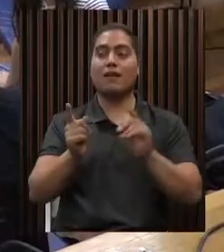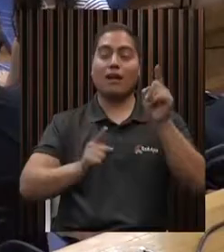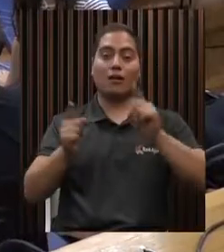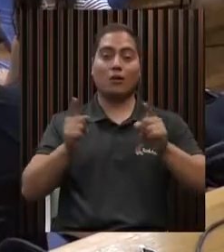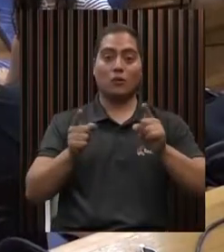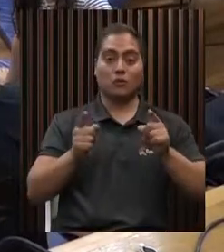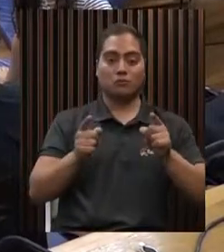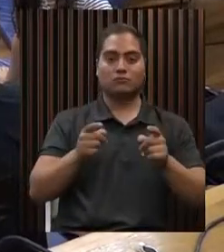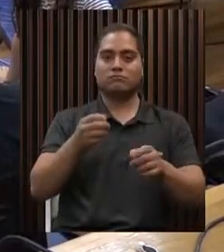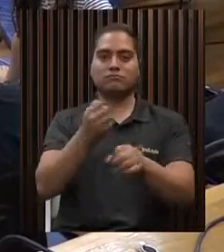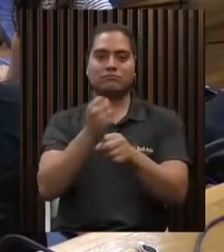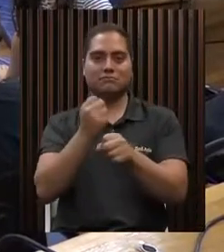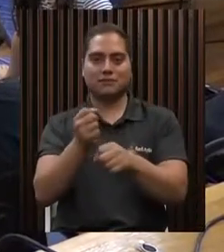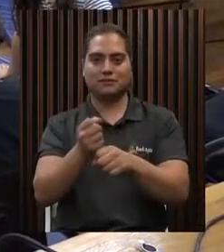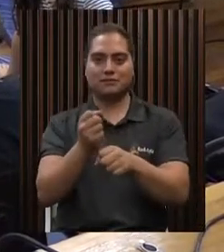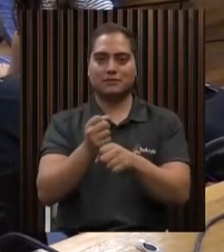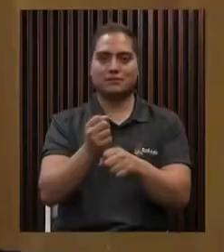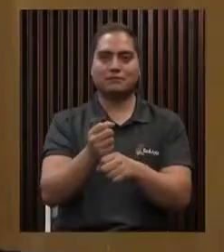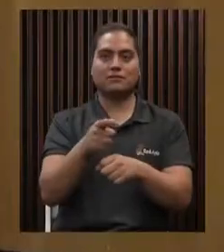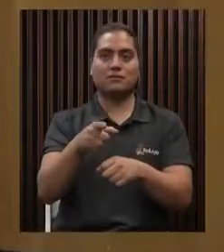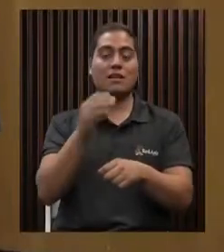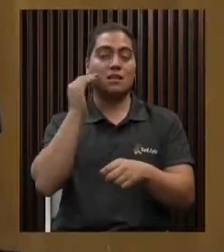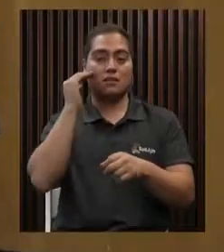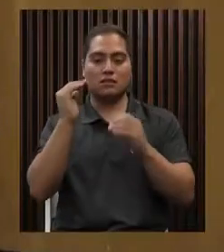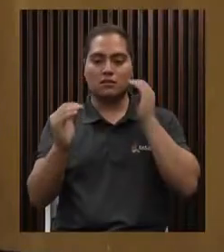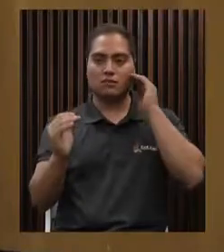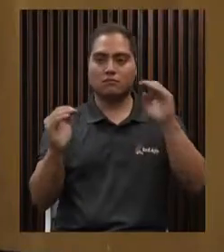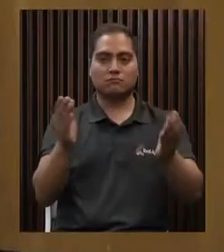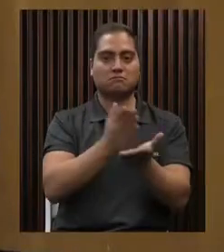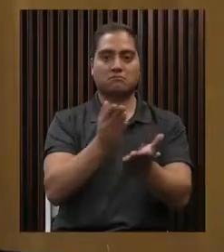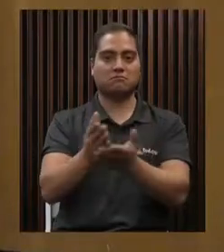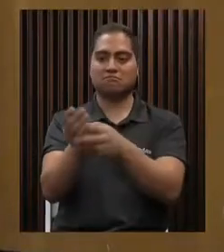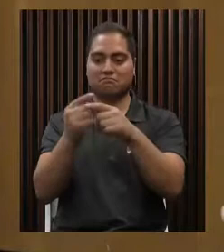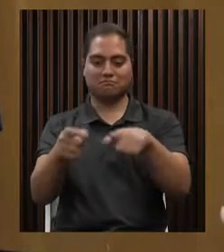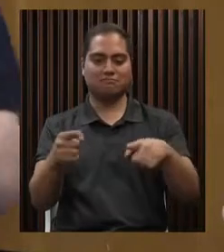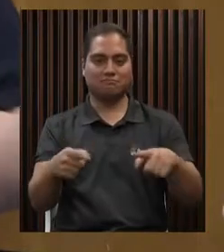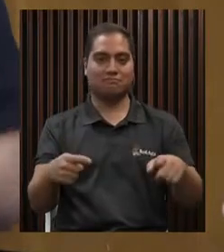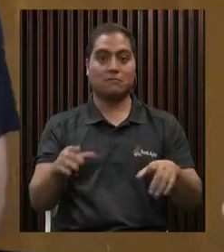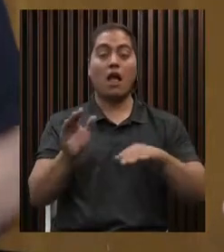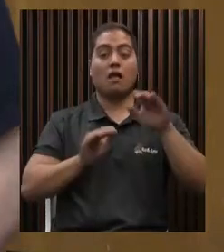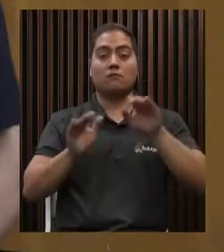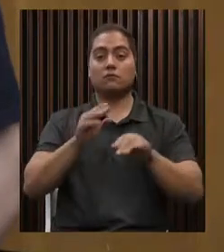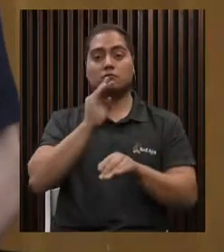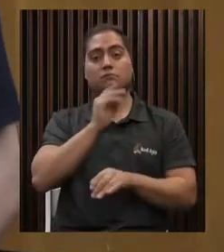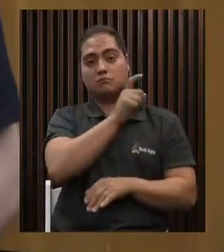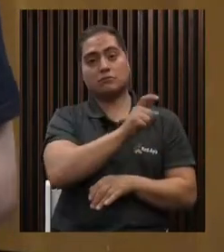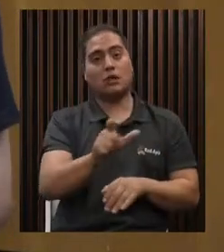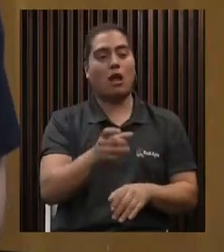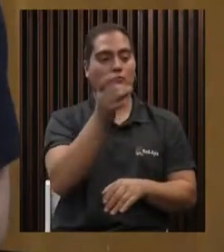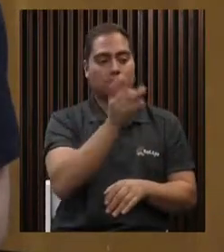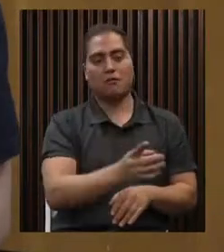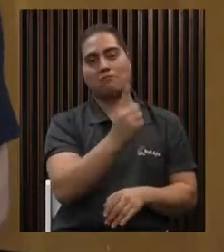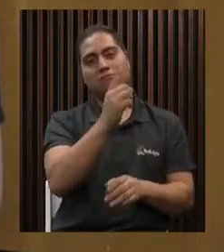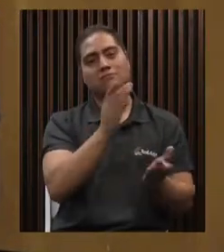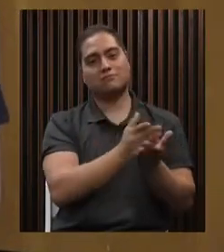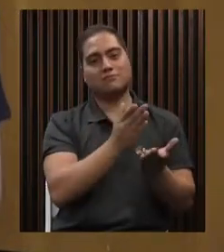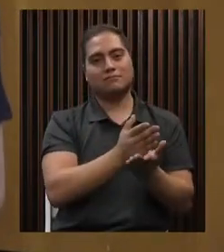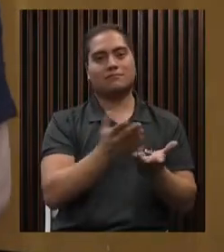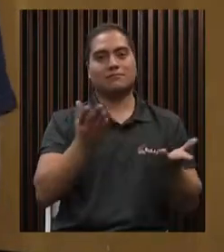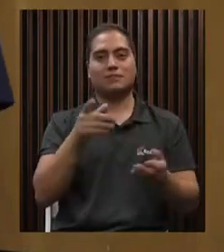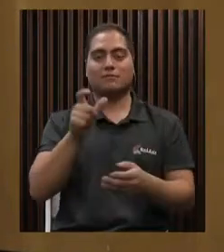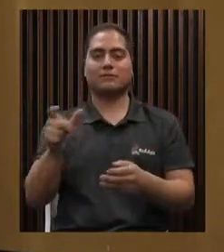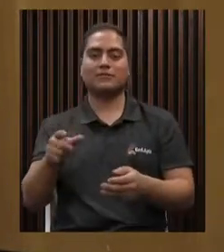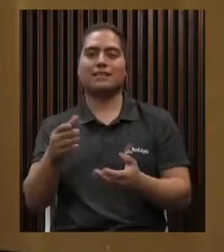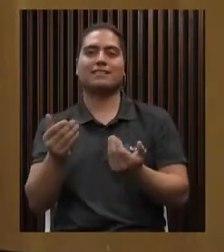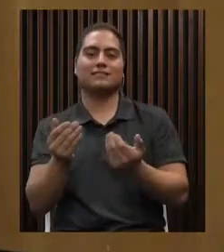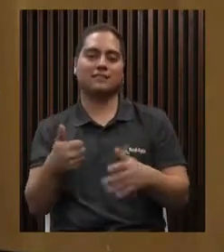había niños de distintos colegios y a veces de un solo colegio, con estudiantes que requerían un espacio adicional y un